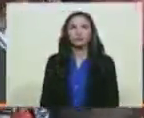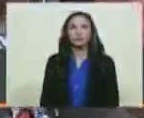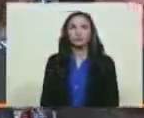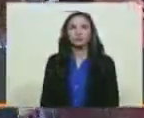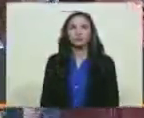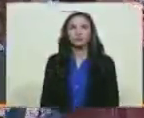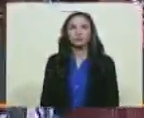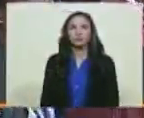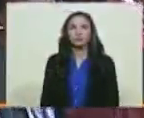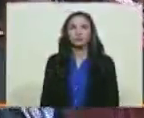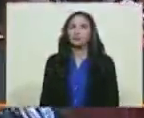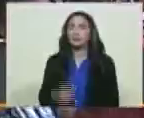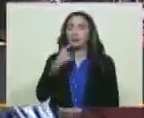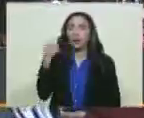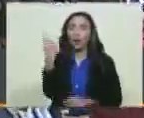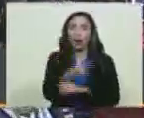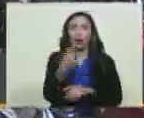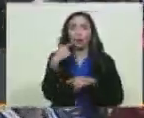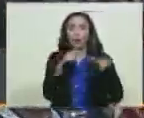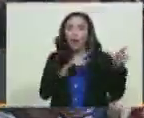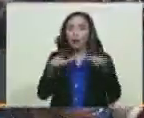la orden estaba